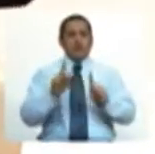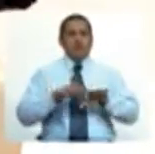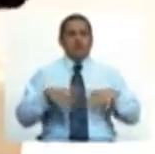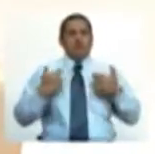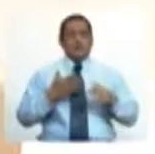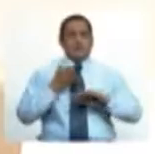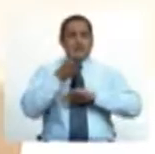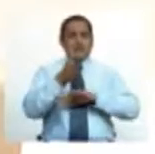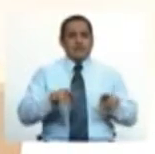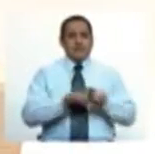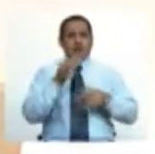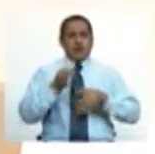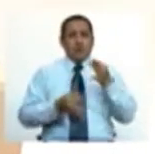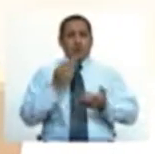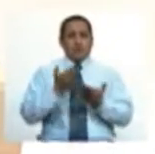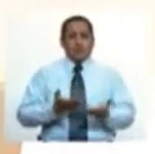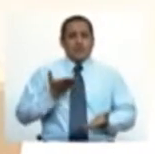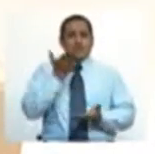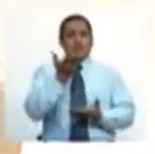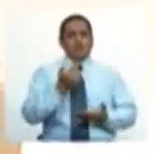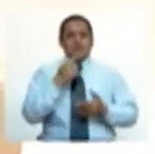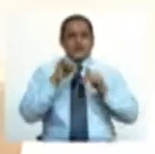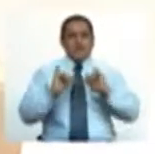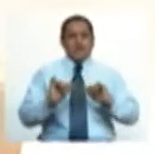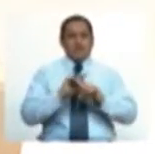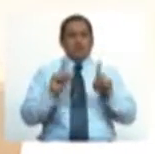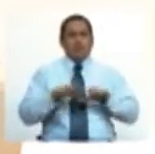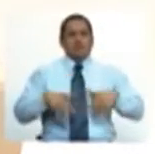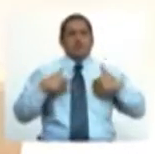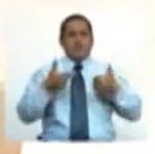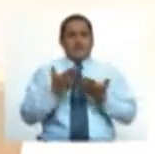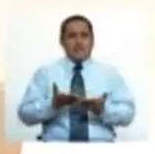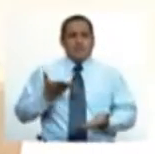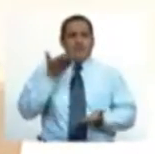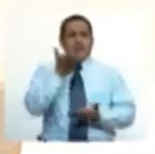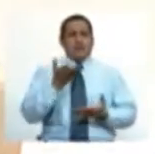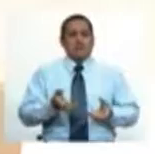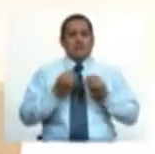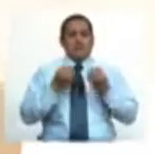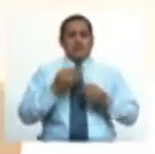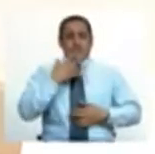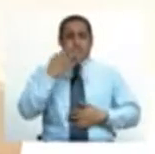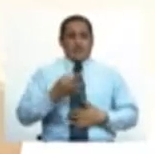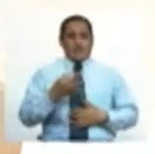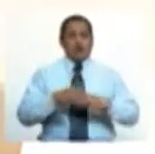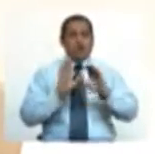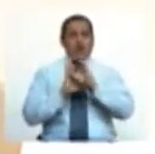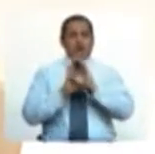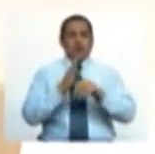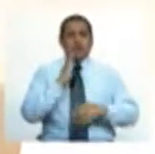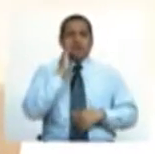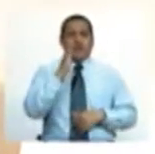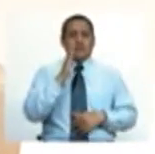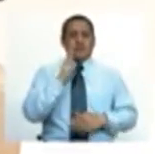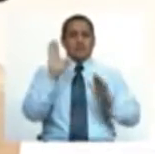poder asistir a las audiencias de apelación, se quedarían sin la posibilidad de apelar, porque básicamente el código